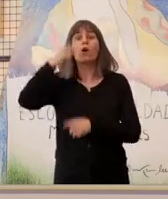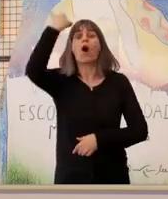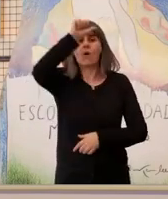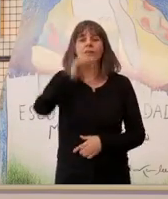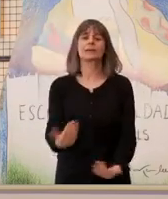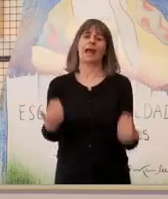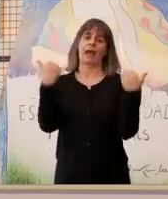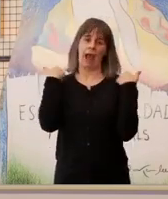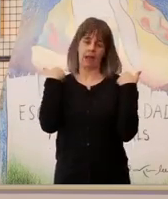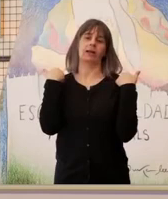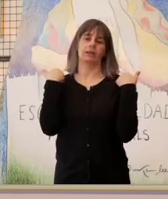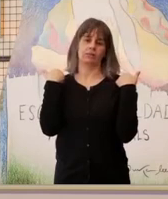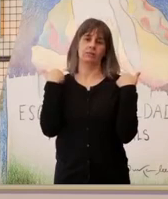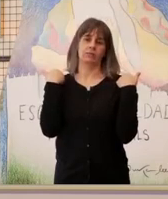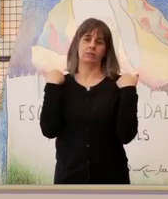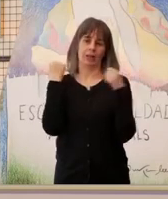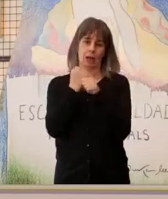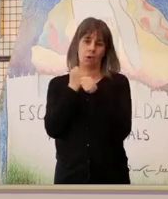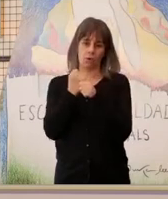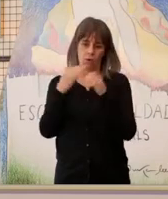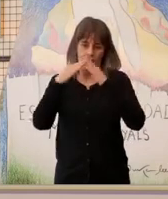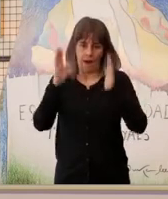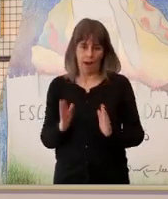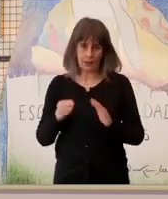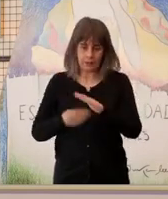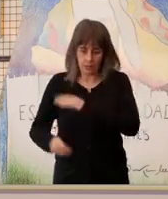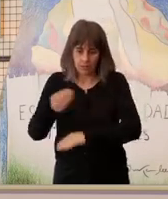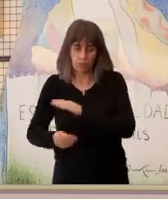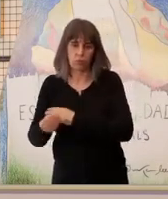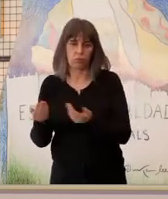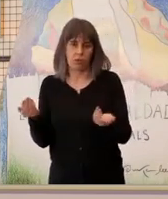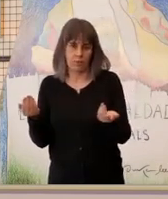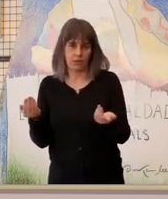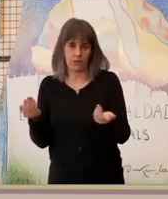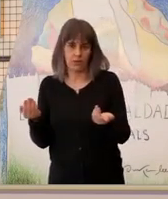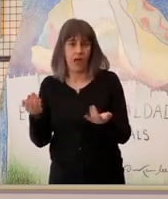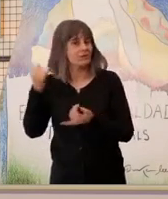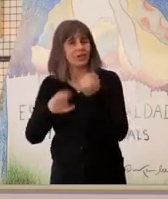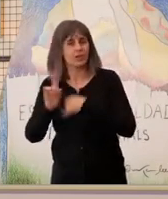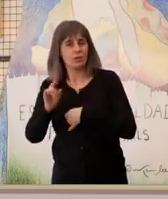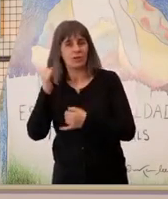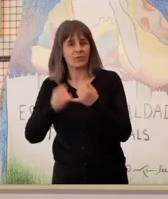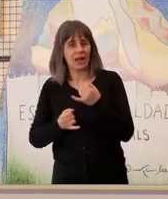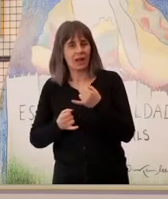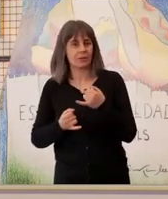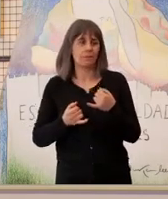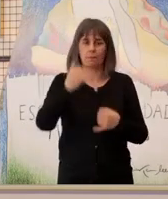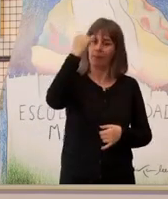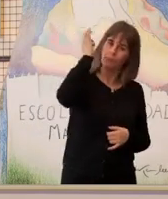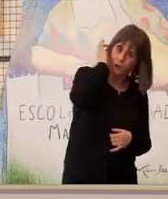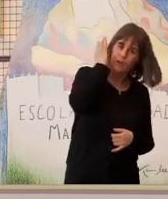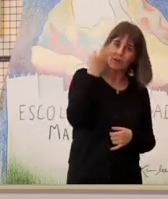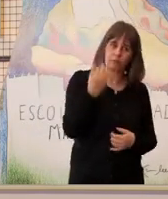acabó siendo que las mujeres trabajarán menos horas o que tuvieran una guardería en el trabajo y los hombres